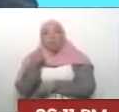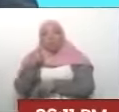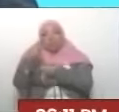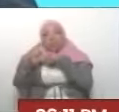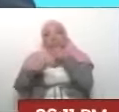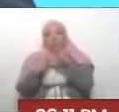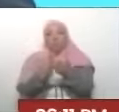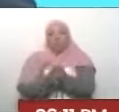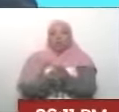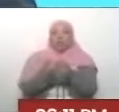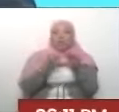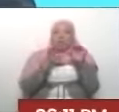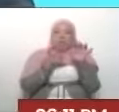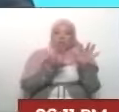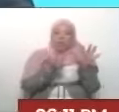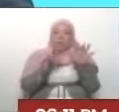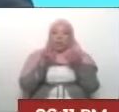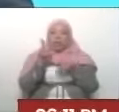de